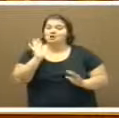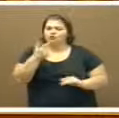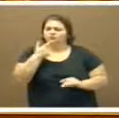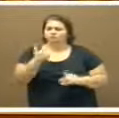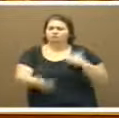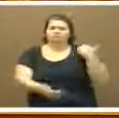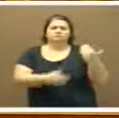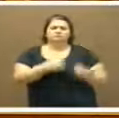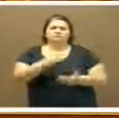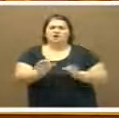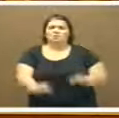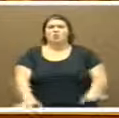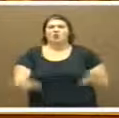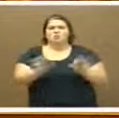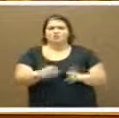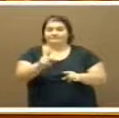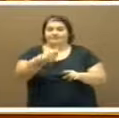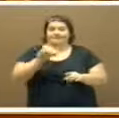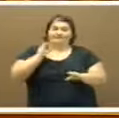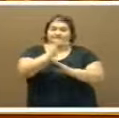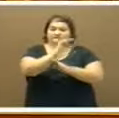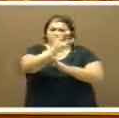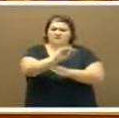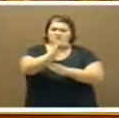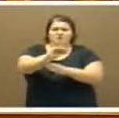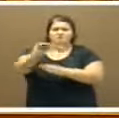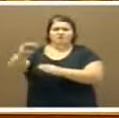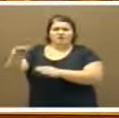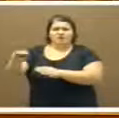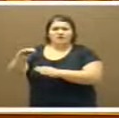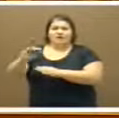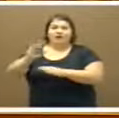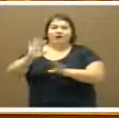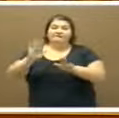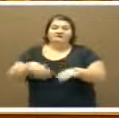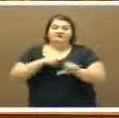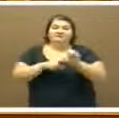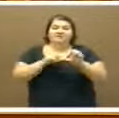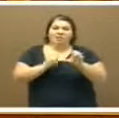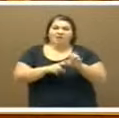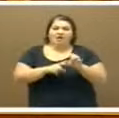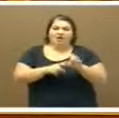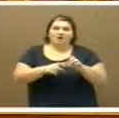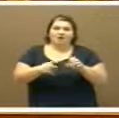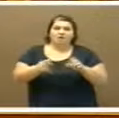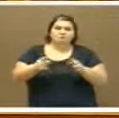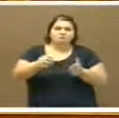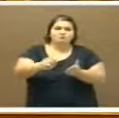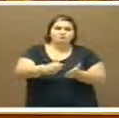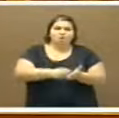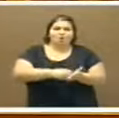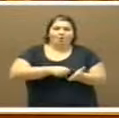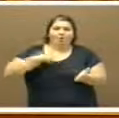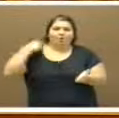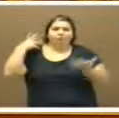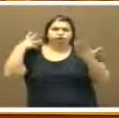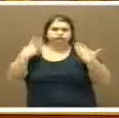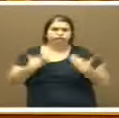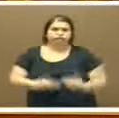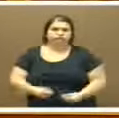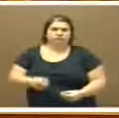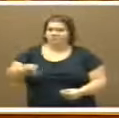camino, si siguen recortando en inversiones, dejarían una Extremadura absolutamente desolada. Desolada, señor consejero. No